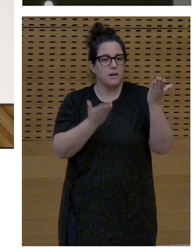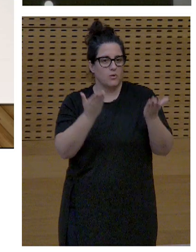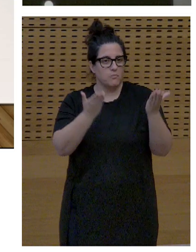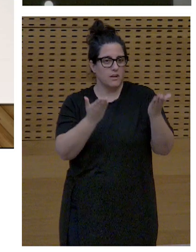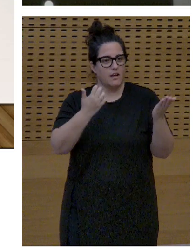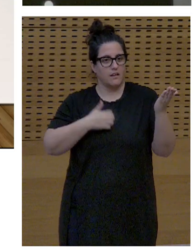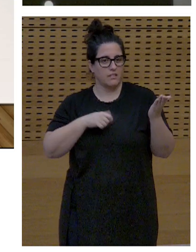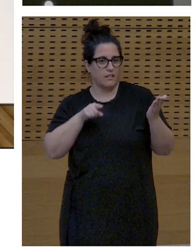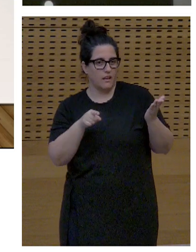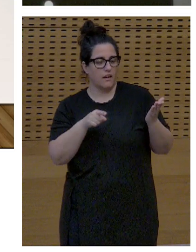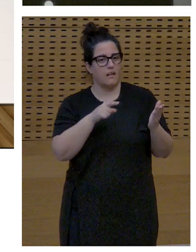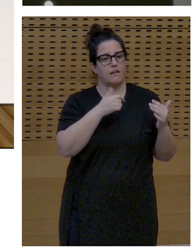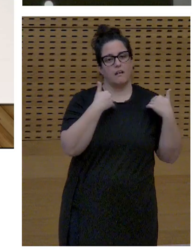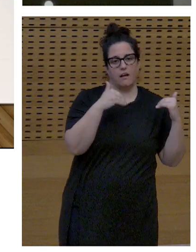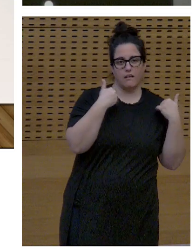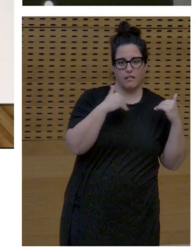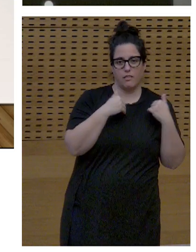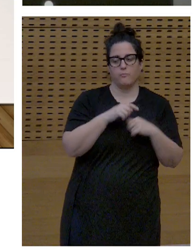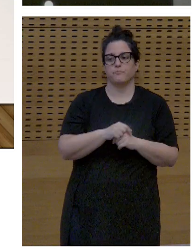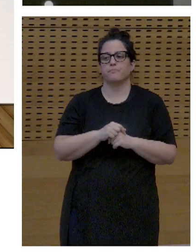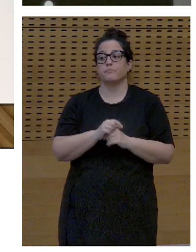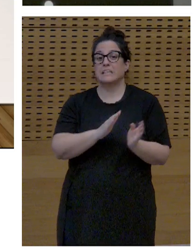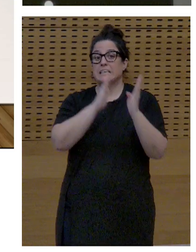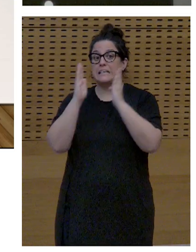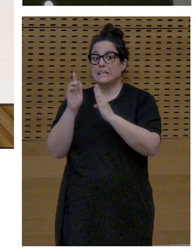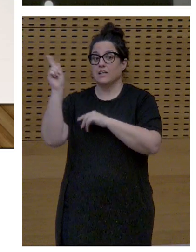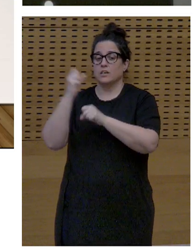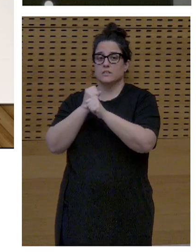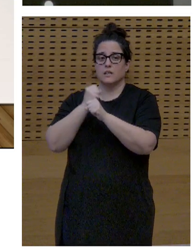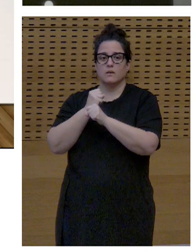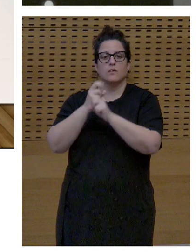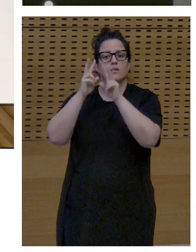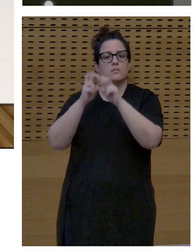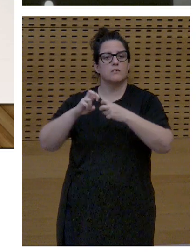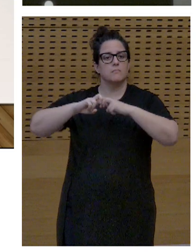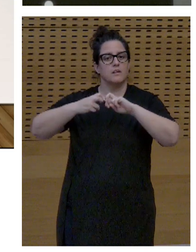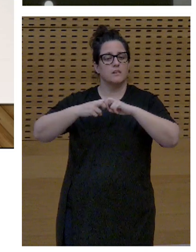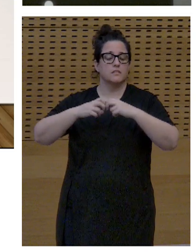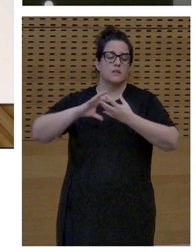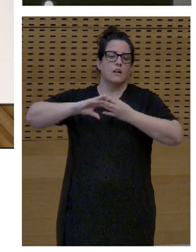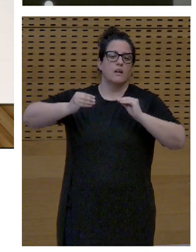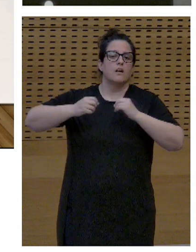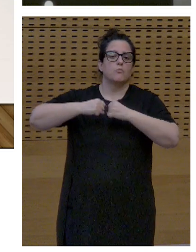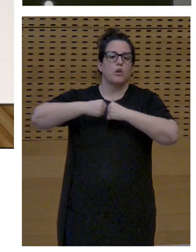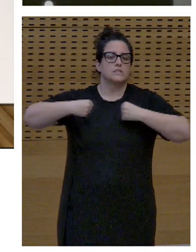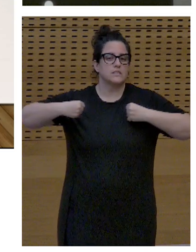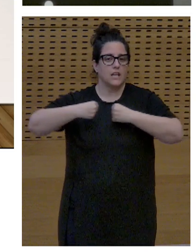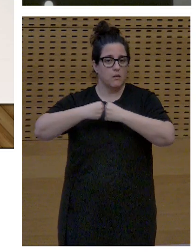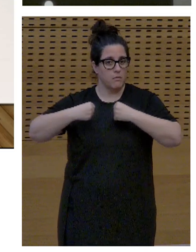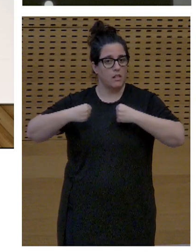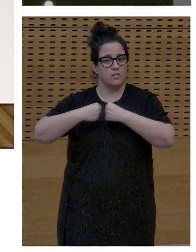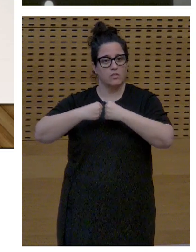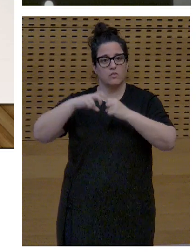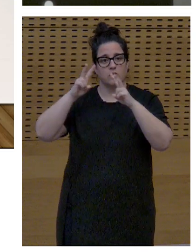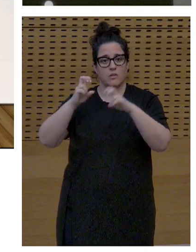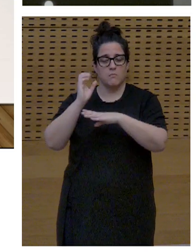otro es un trabajo de los efectos de los estiramientos en la enfermedad de Parkinson. Y pues lo